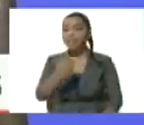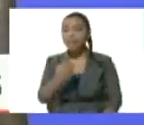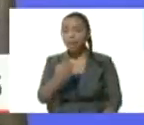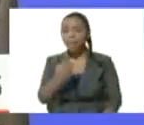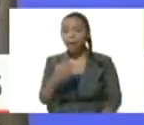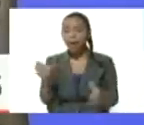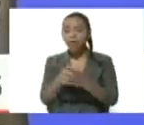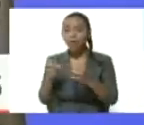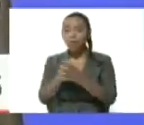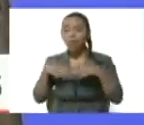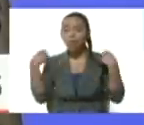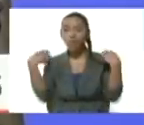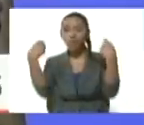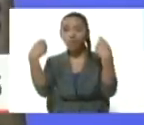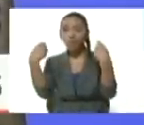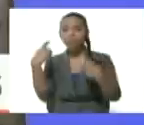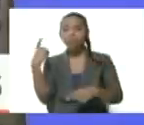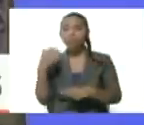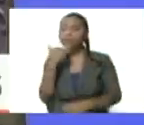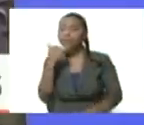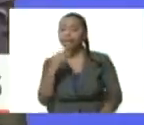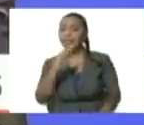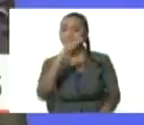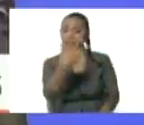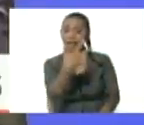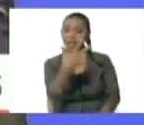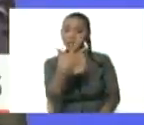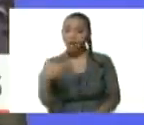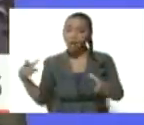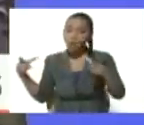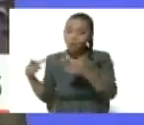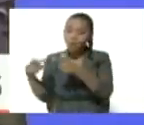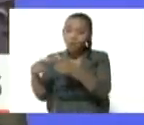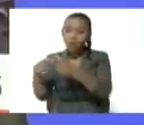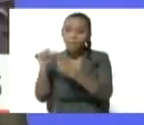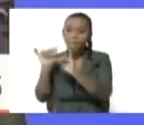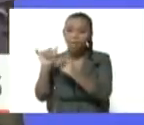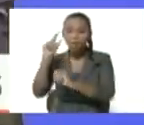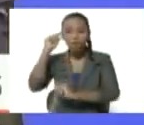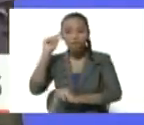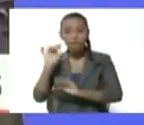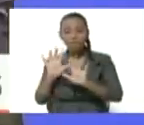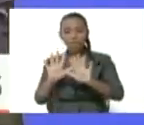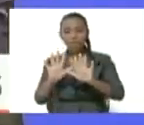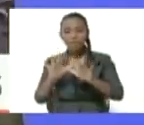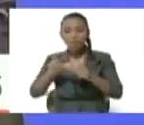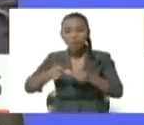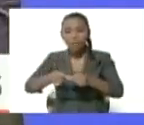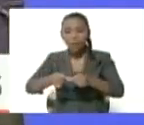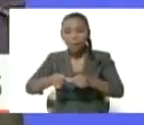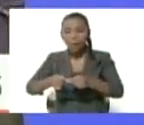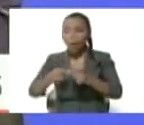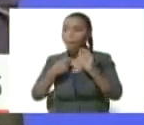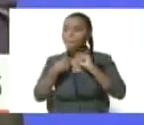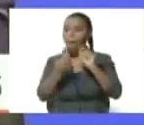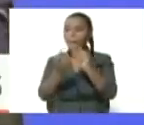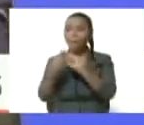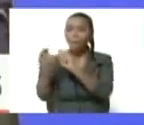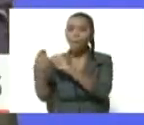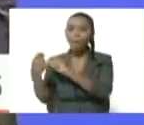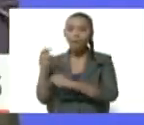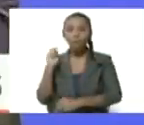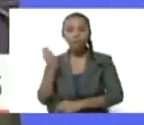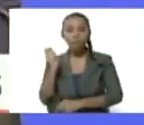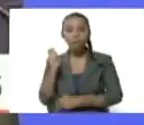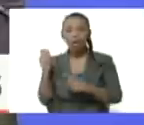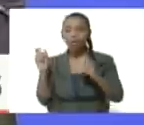equipo promotor, hemos tenido cerca de 3 encuentros. El mismo día 10 nos quedamos para conversar, fue la tarea de